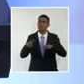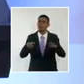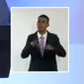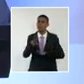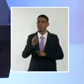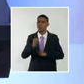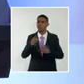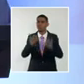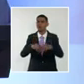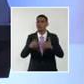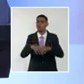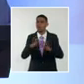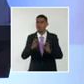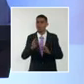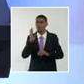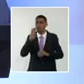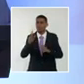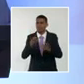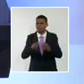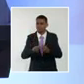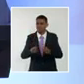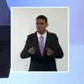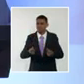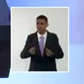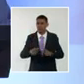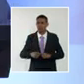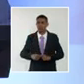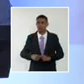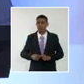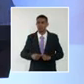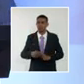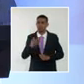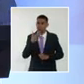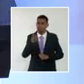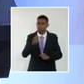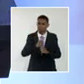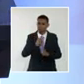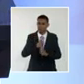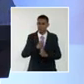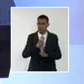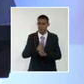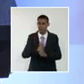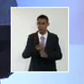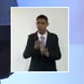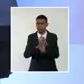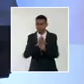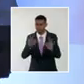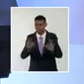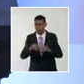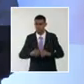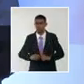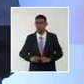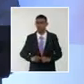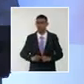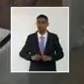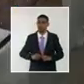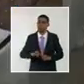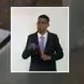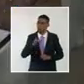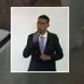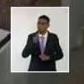nueva fábrica de cementos de Nuevita para alcanzar su explotación eficiente y la